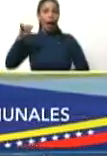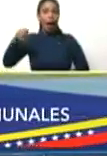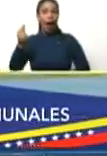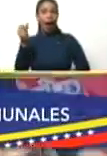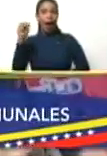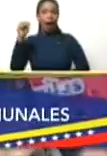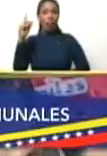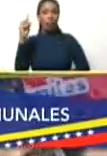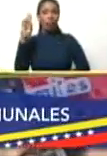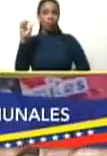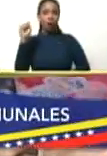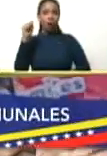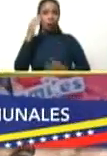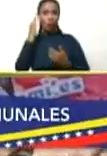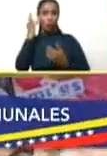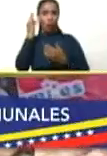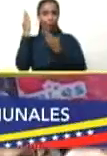Alejandra Cedeño,